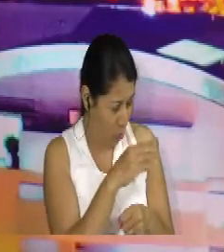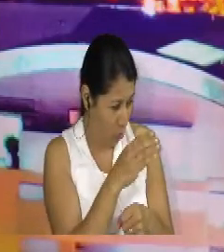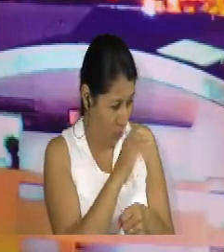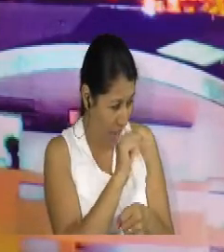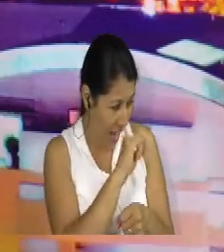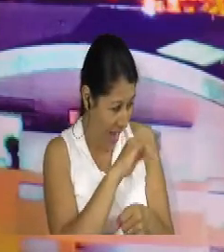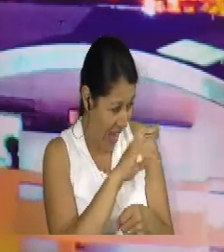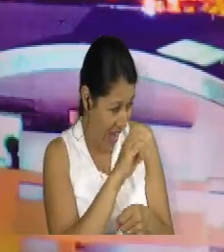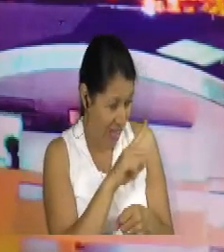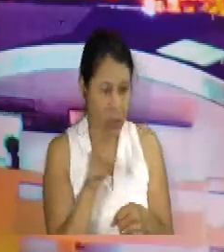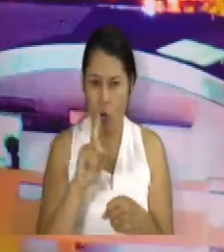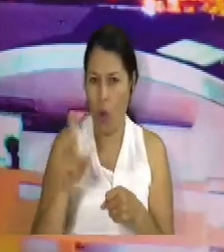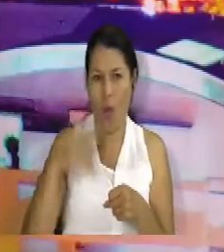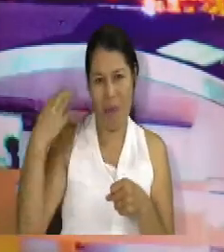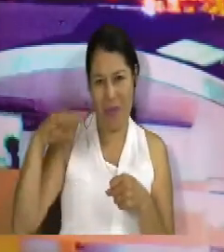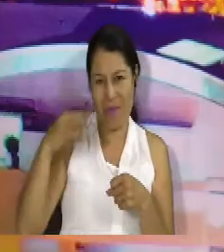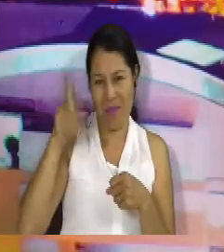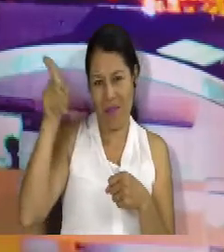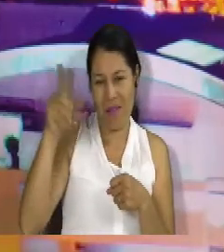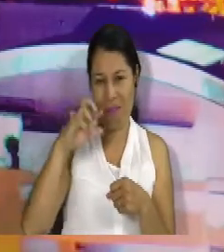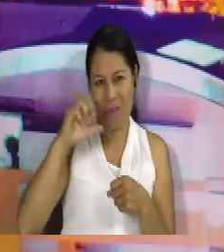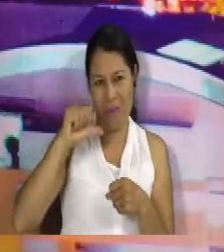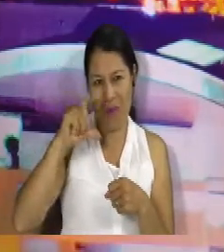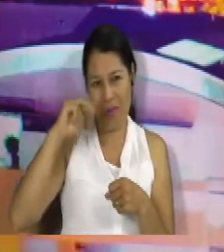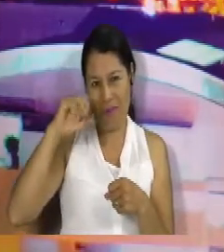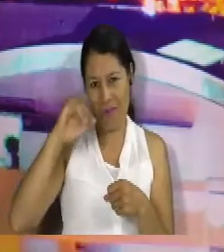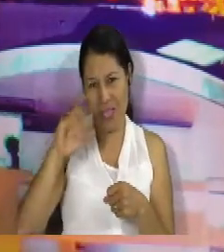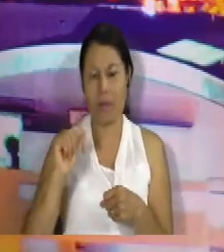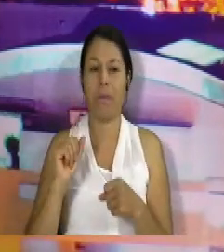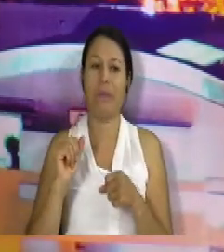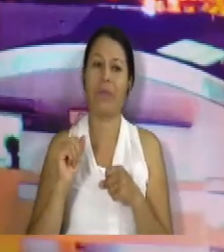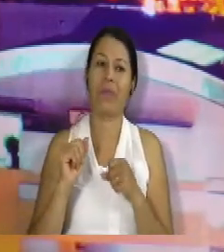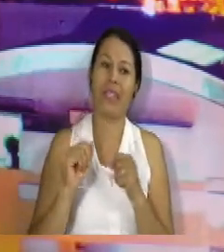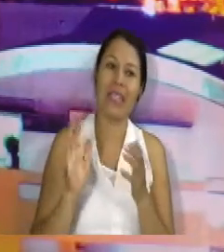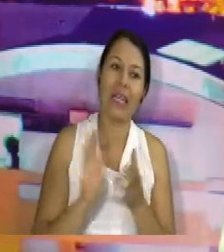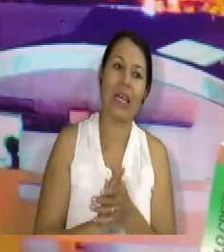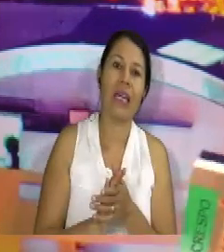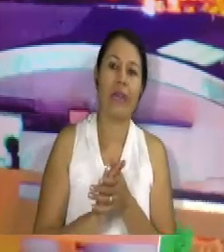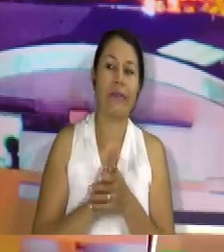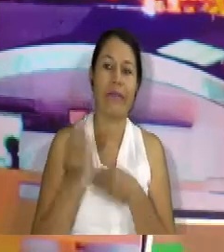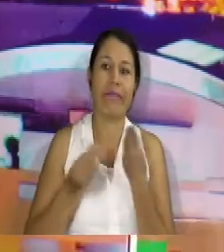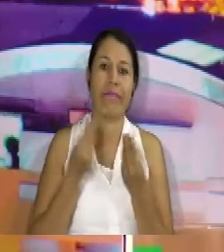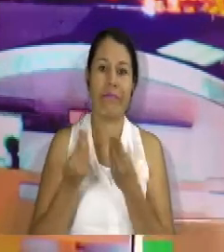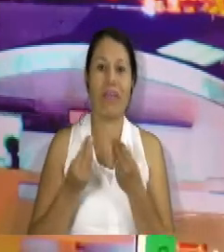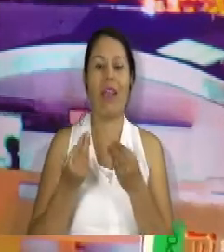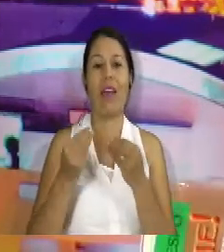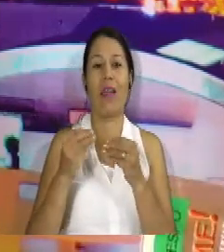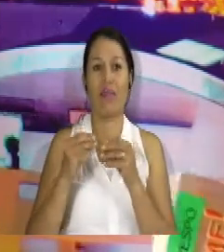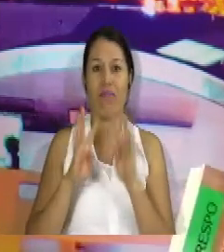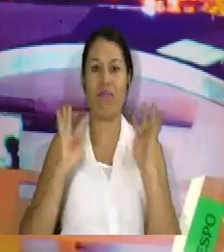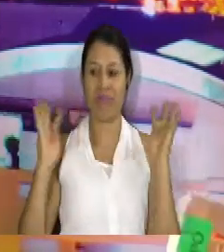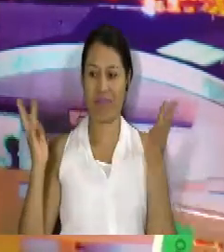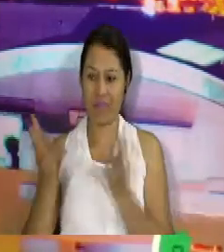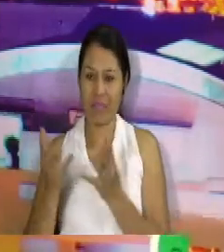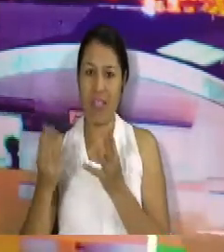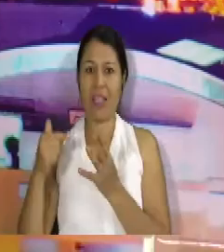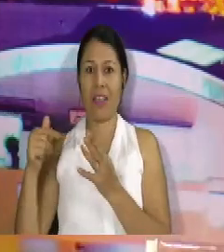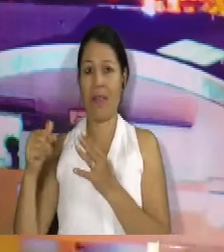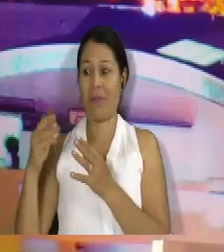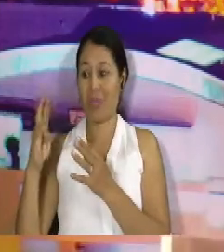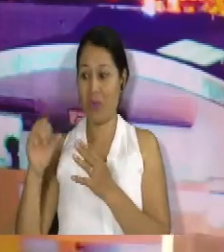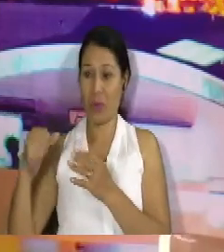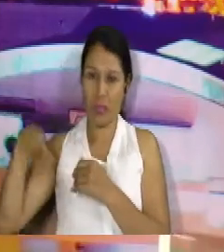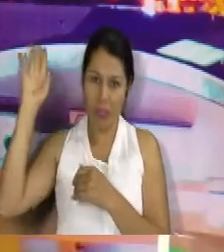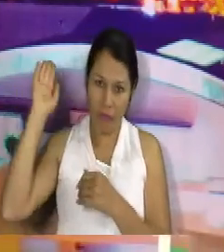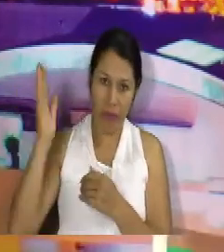de allá, pues me rodearon, a mi señora le tocó entregarse a casa. Bueno, eso fue una tragedia. Sí. Y me fui, pero después,